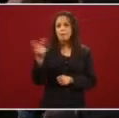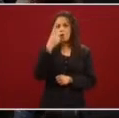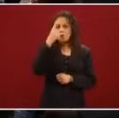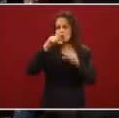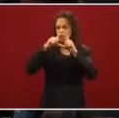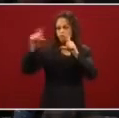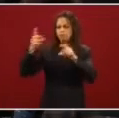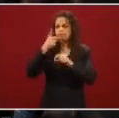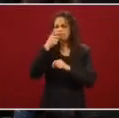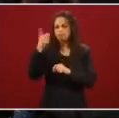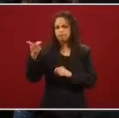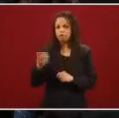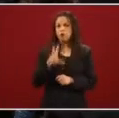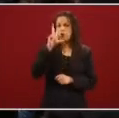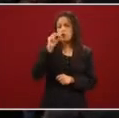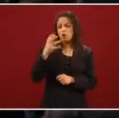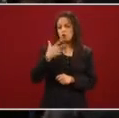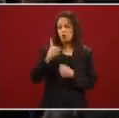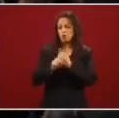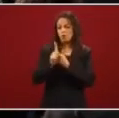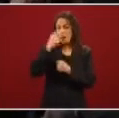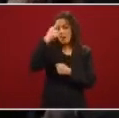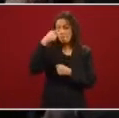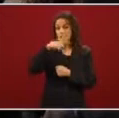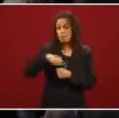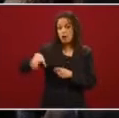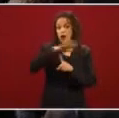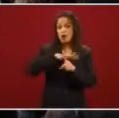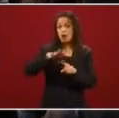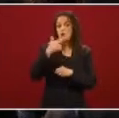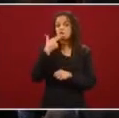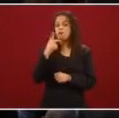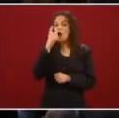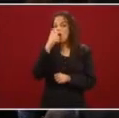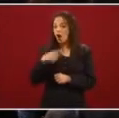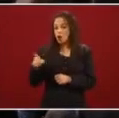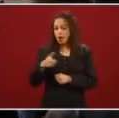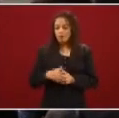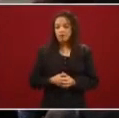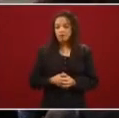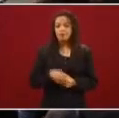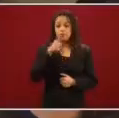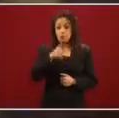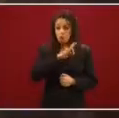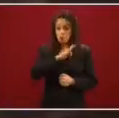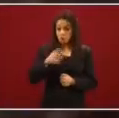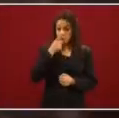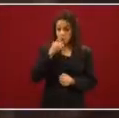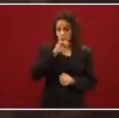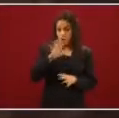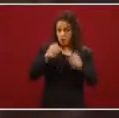aseguran más bien, sin afectar el abasto de agua para la población. Si usted puede confirmar eso, que efectivamente es así, porque en